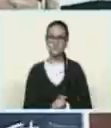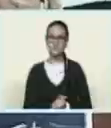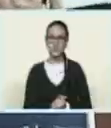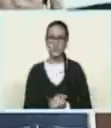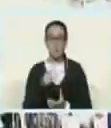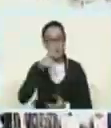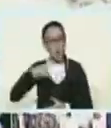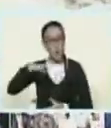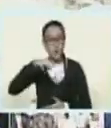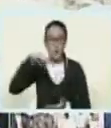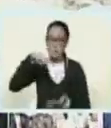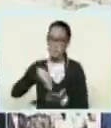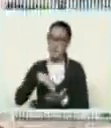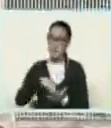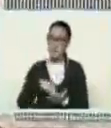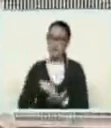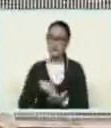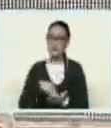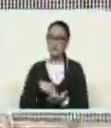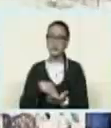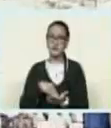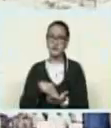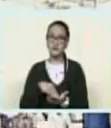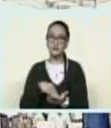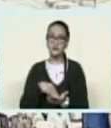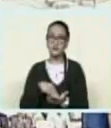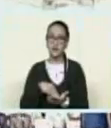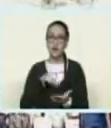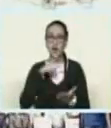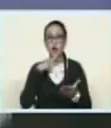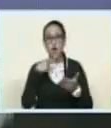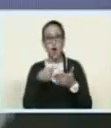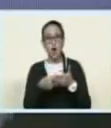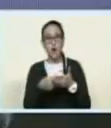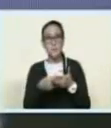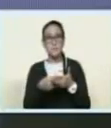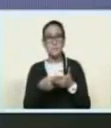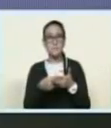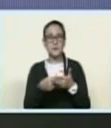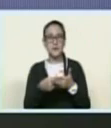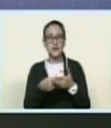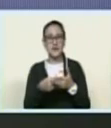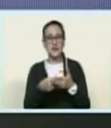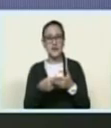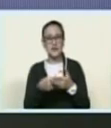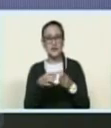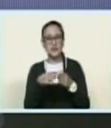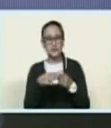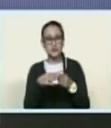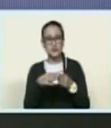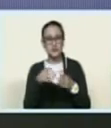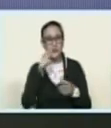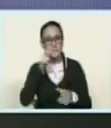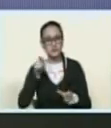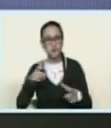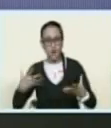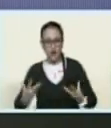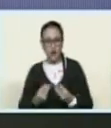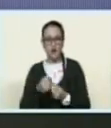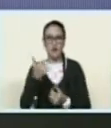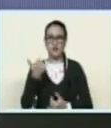Miranda, en nombre de Sebastián e Inti Gabriel, que hoy nos